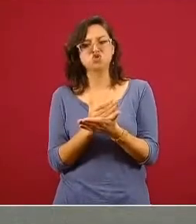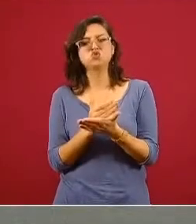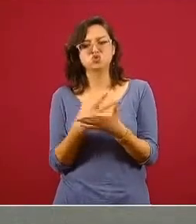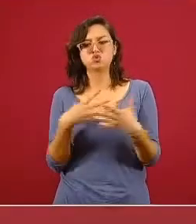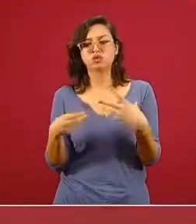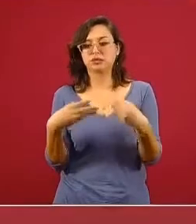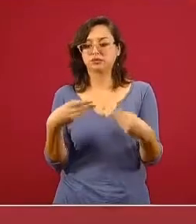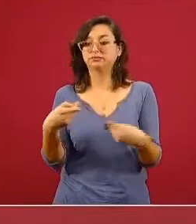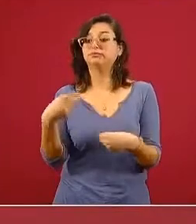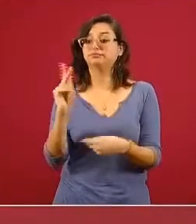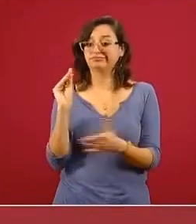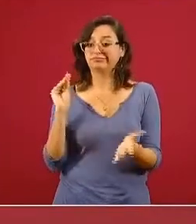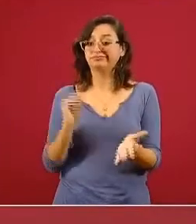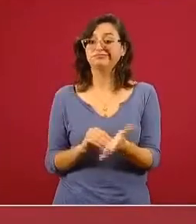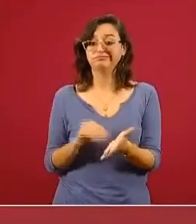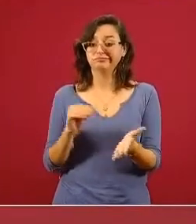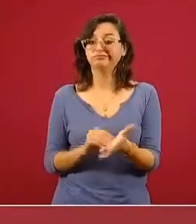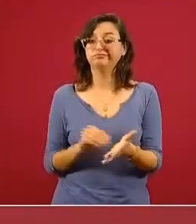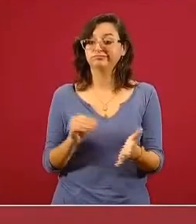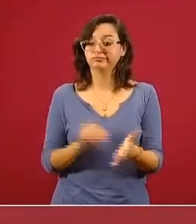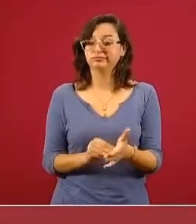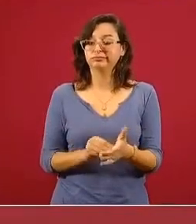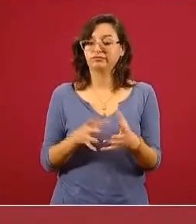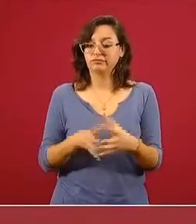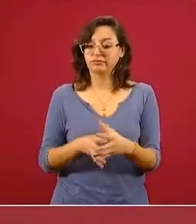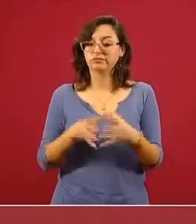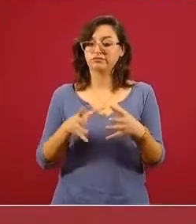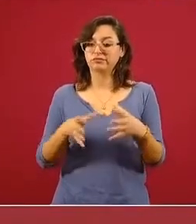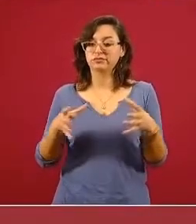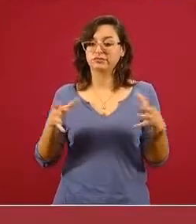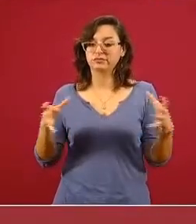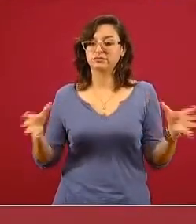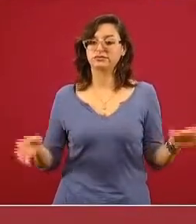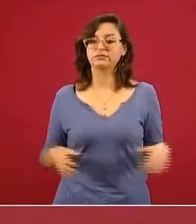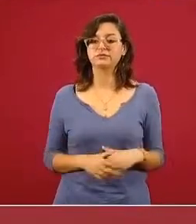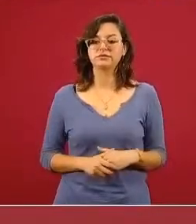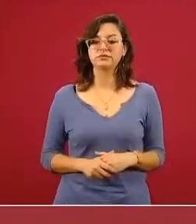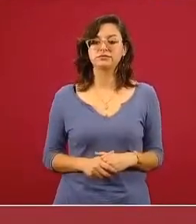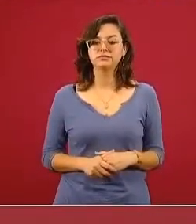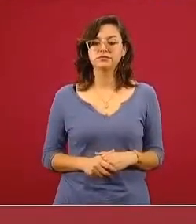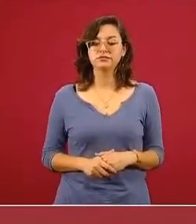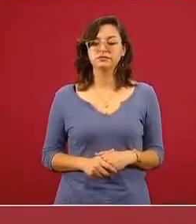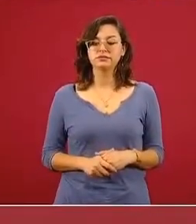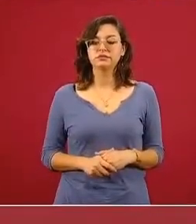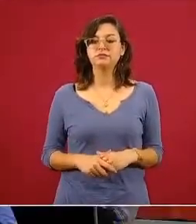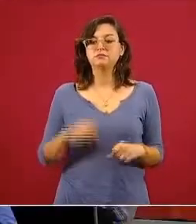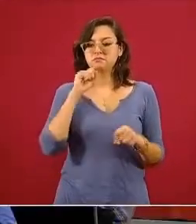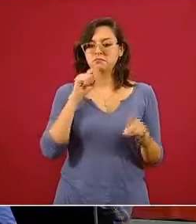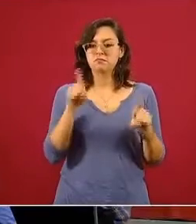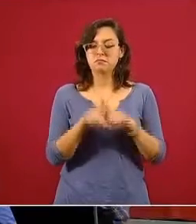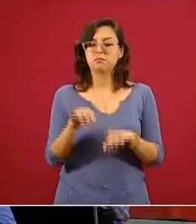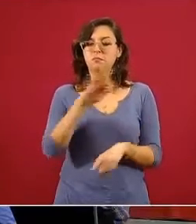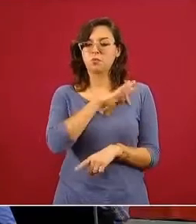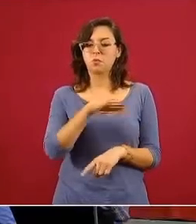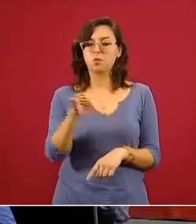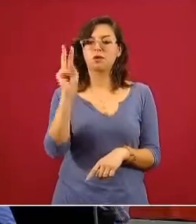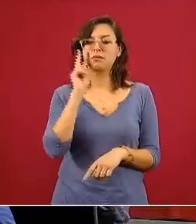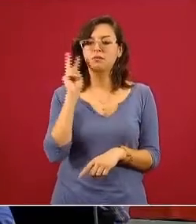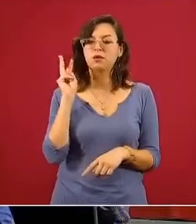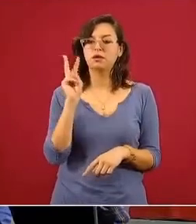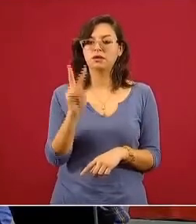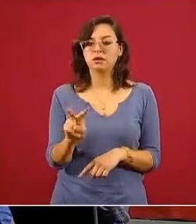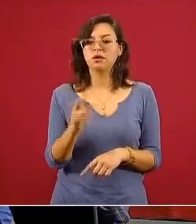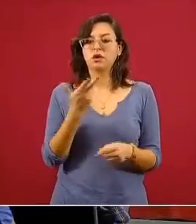patrón también importante de tendencia ascendente. Veamos cómo esto también se refleja de manera directa en